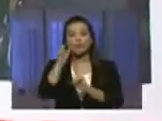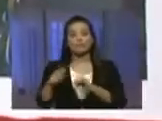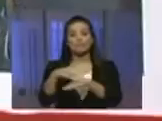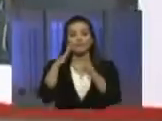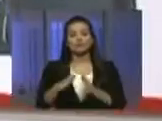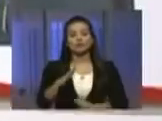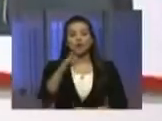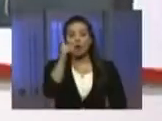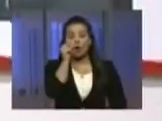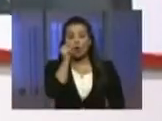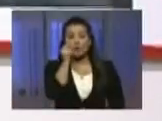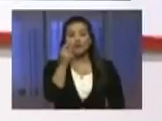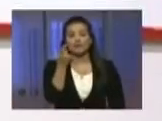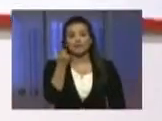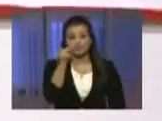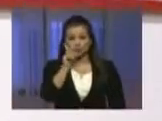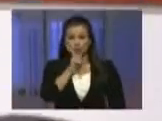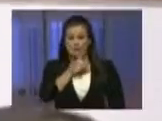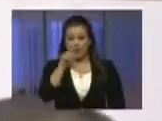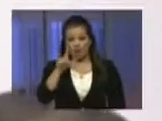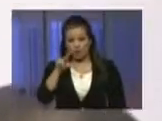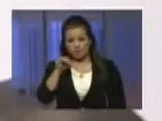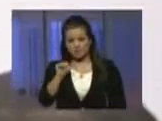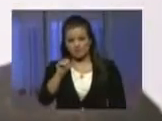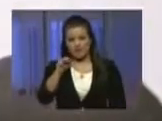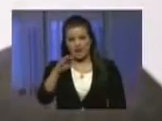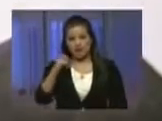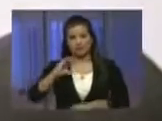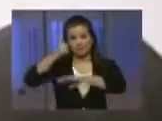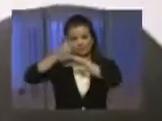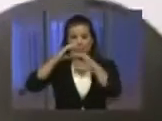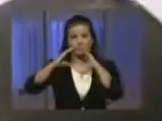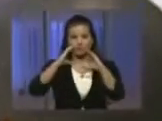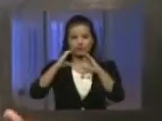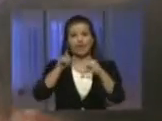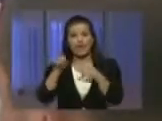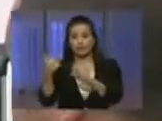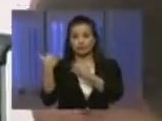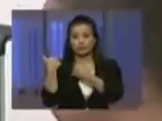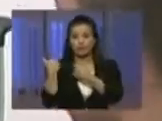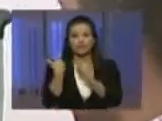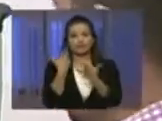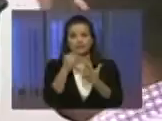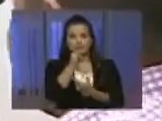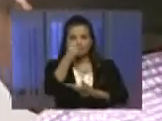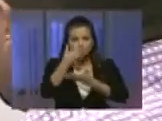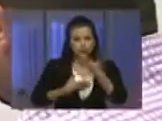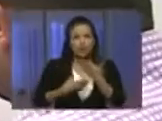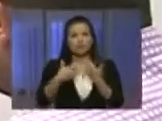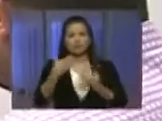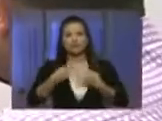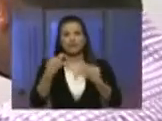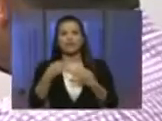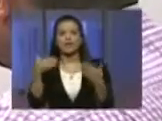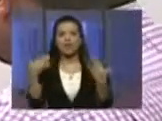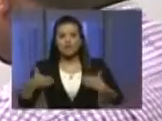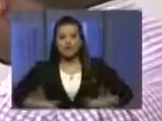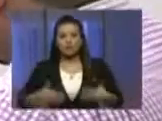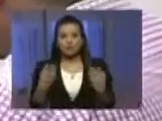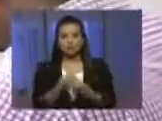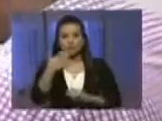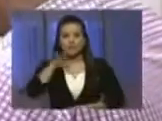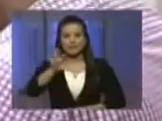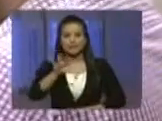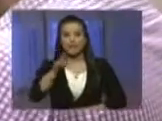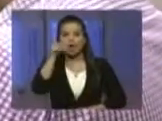revisando la agenda comunicacional informativa haciendo un gran esfuerzo por todo el país el Estado Mayor